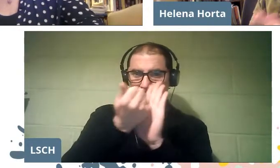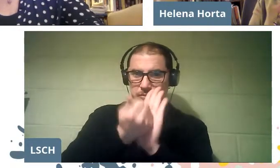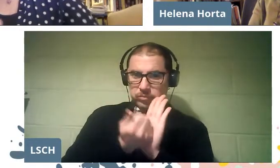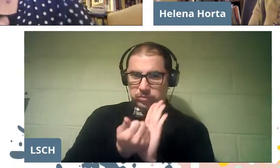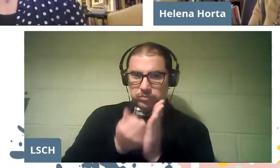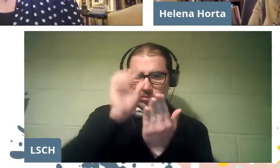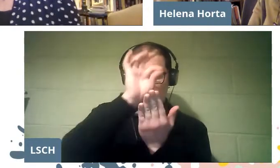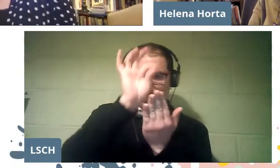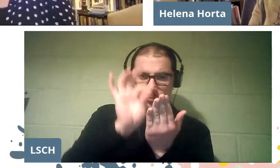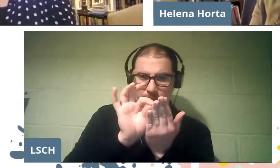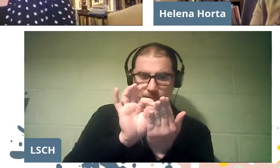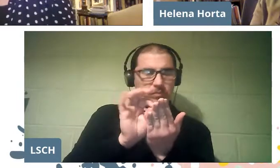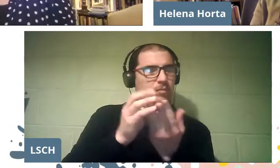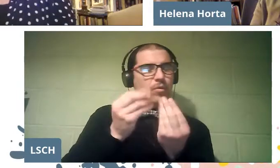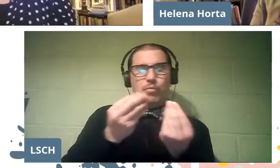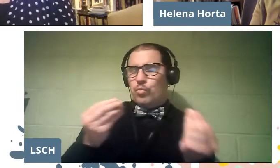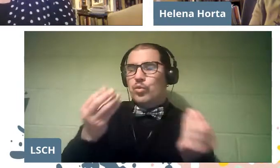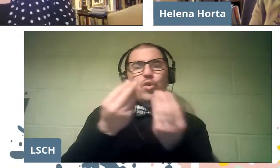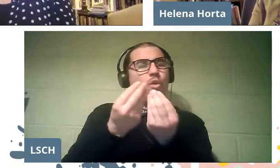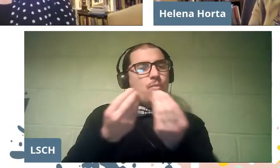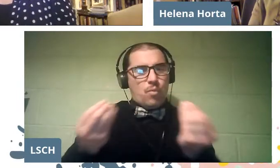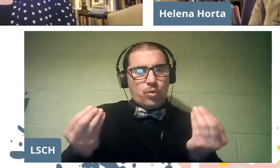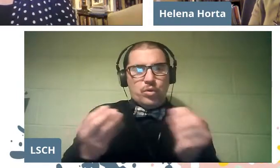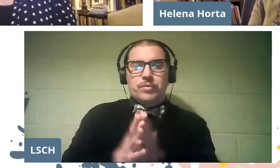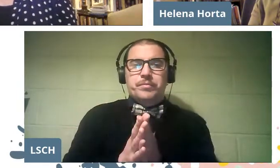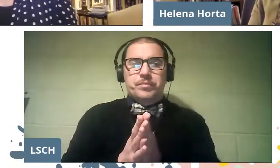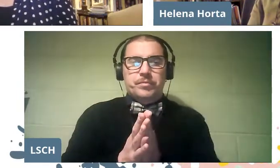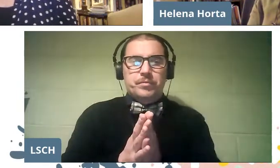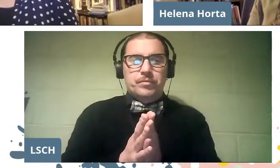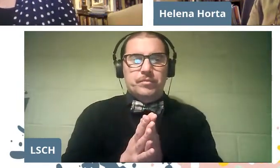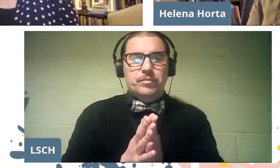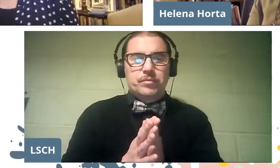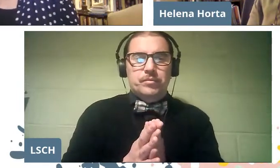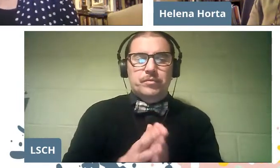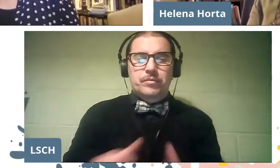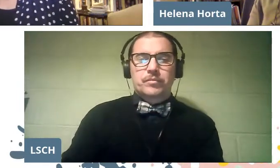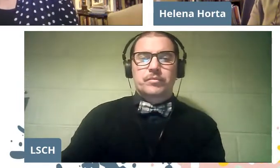Porque realmente es un repertorio muy, muy amplio.